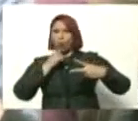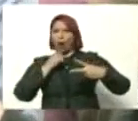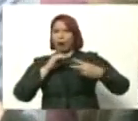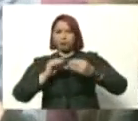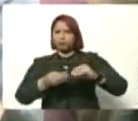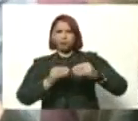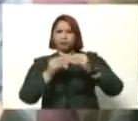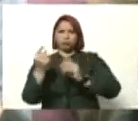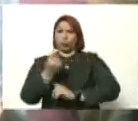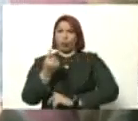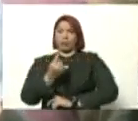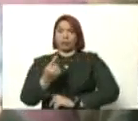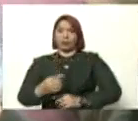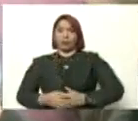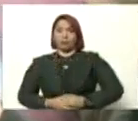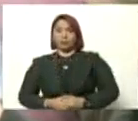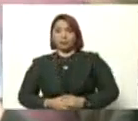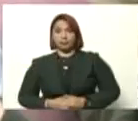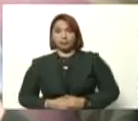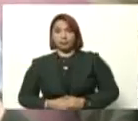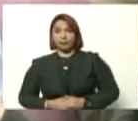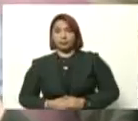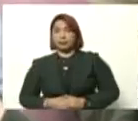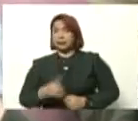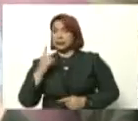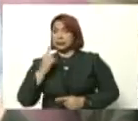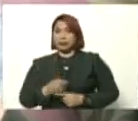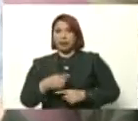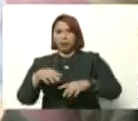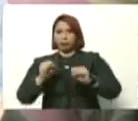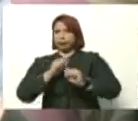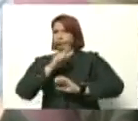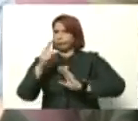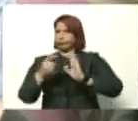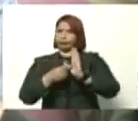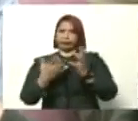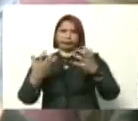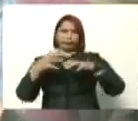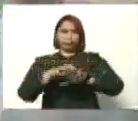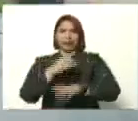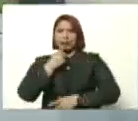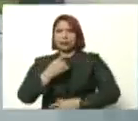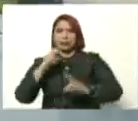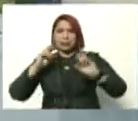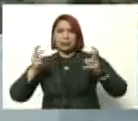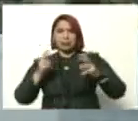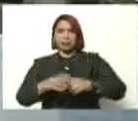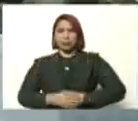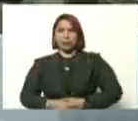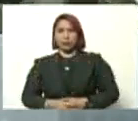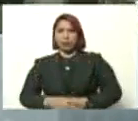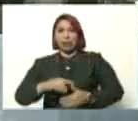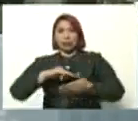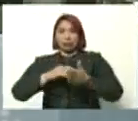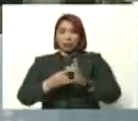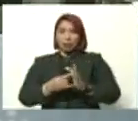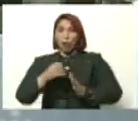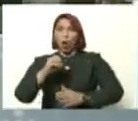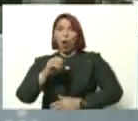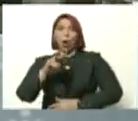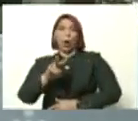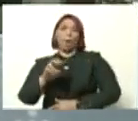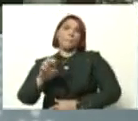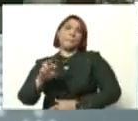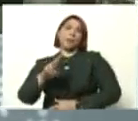repotenciación simplemente, sino que han sido intervenidos integralmente. Como dicen en términos técnicos, un overhaul